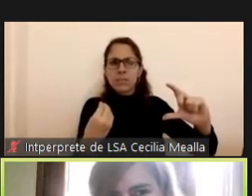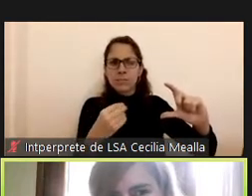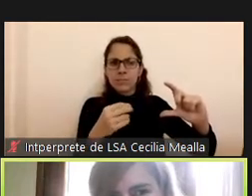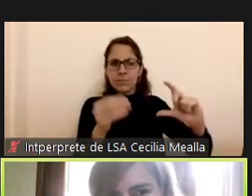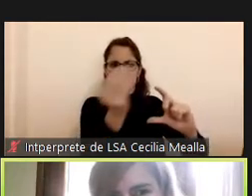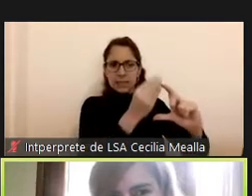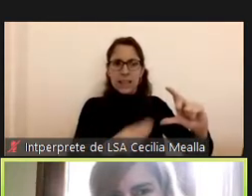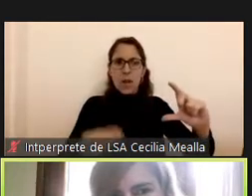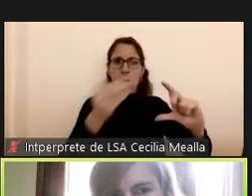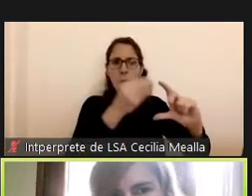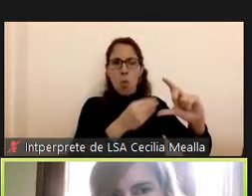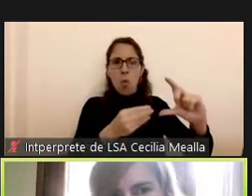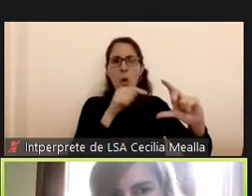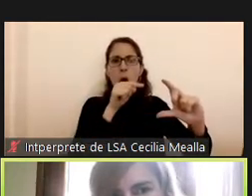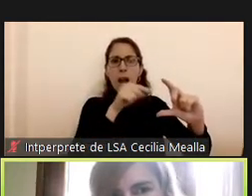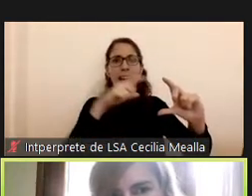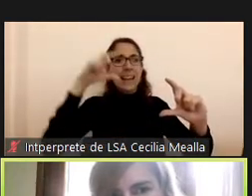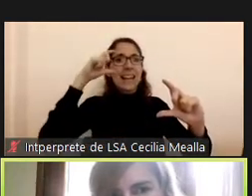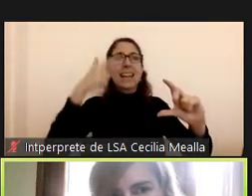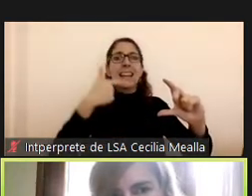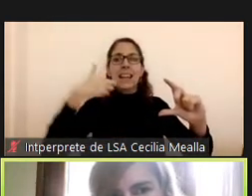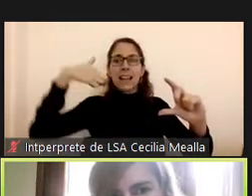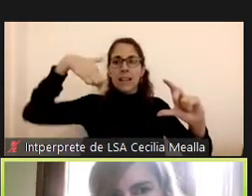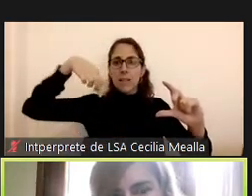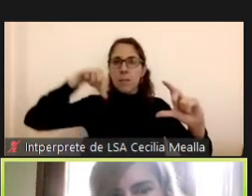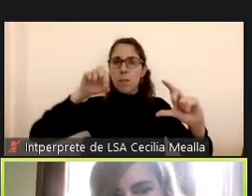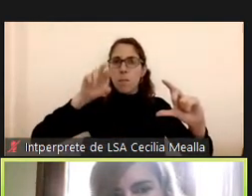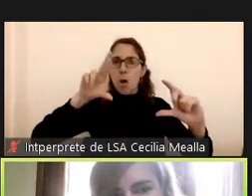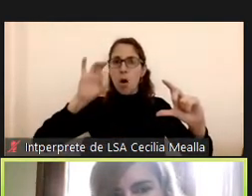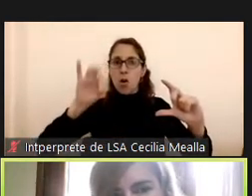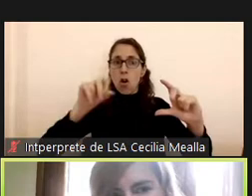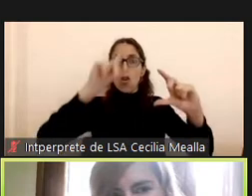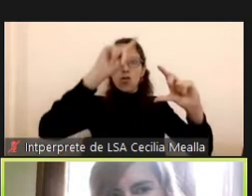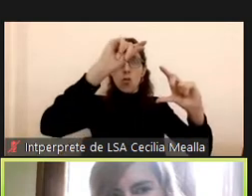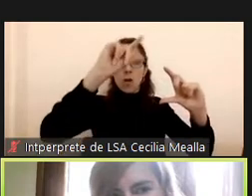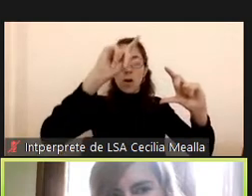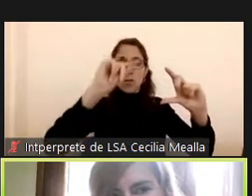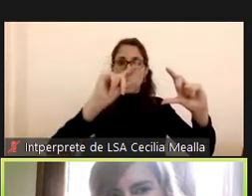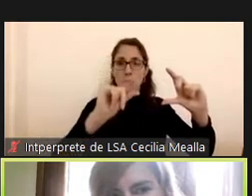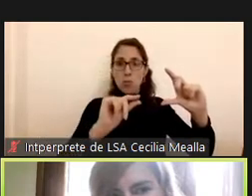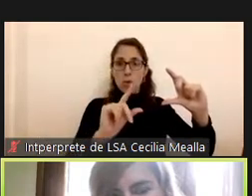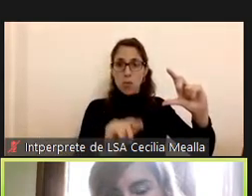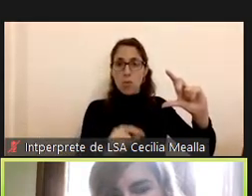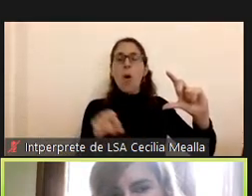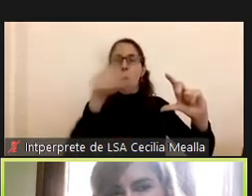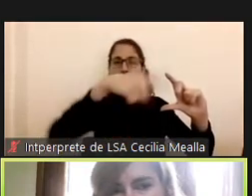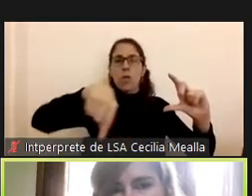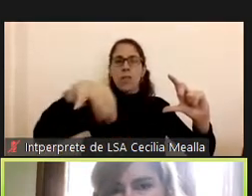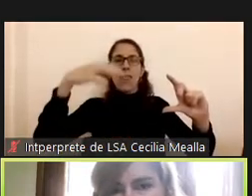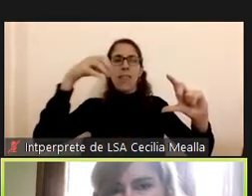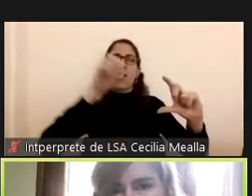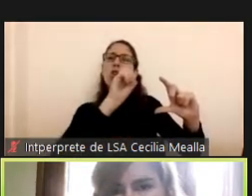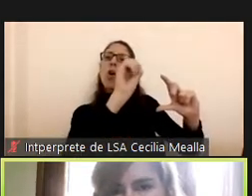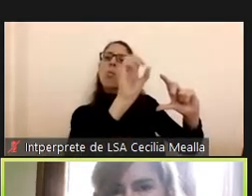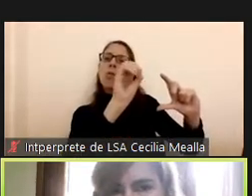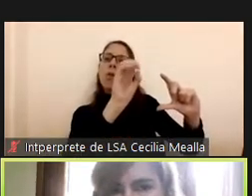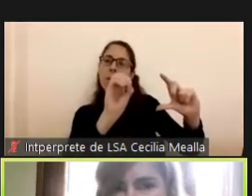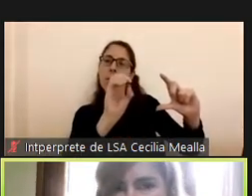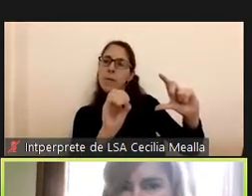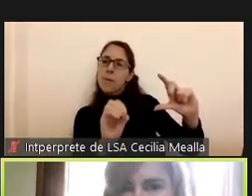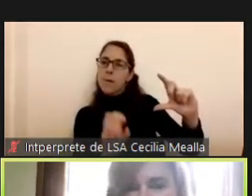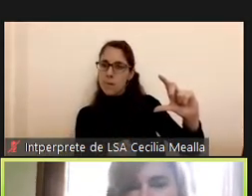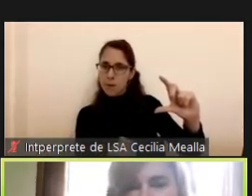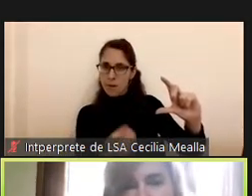los numeritos y van a tener que poner cuál es la parte de cada una de estas partes del esporo. ¿Sí?